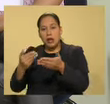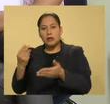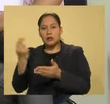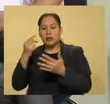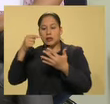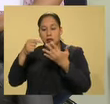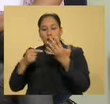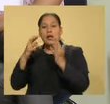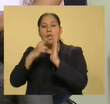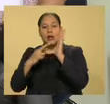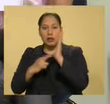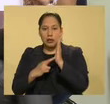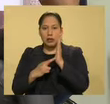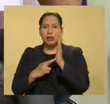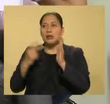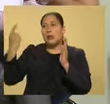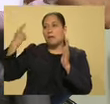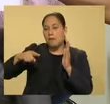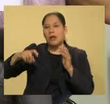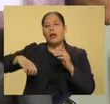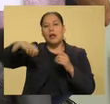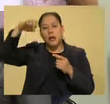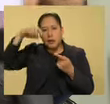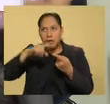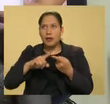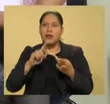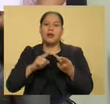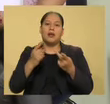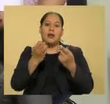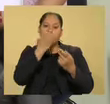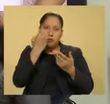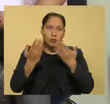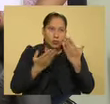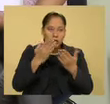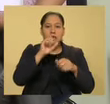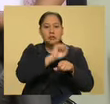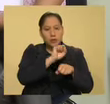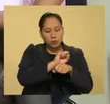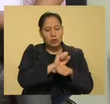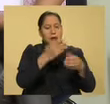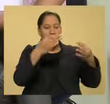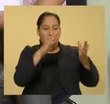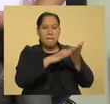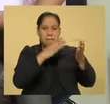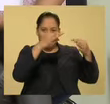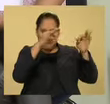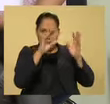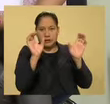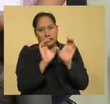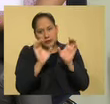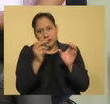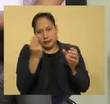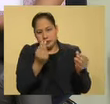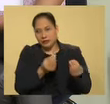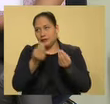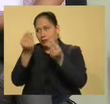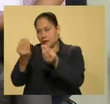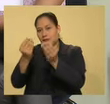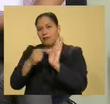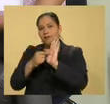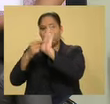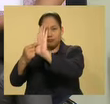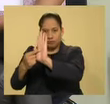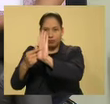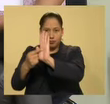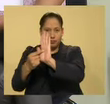requisitos, vaya, De los la edad, mínimos, edad, estudios. Si vas a la secundaria, evidentemente tienes... Claro. la obligación de